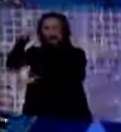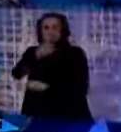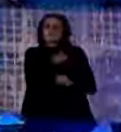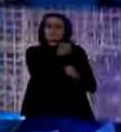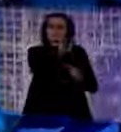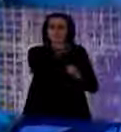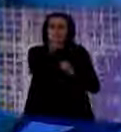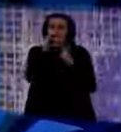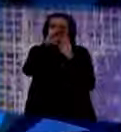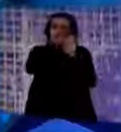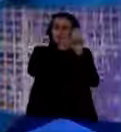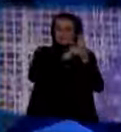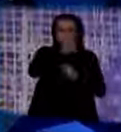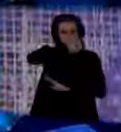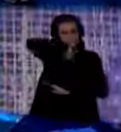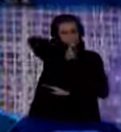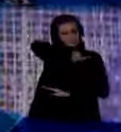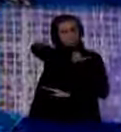en